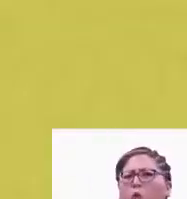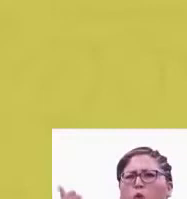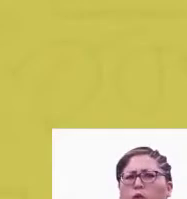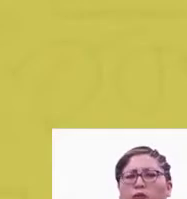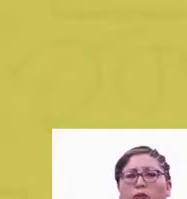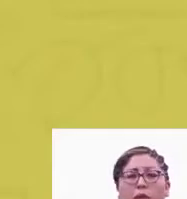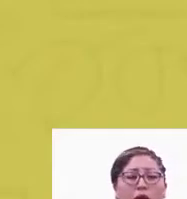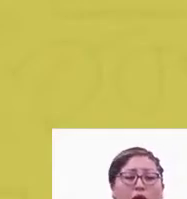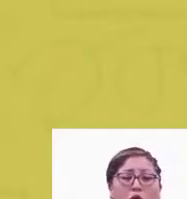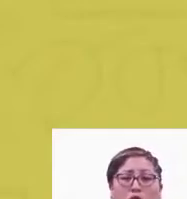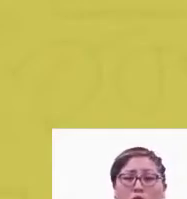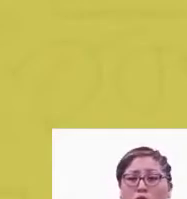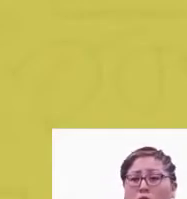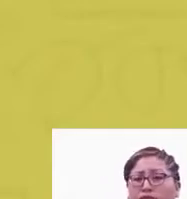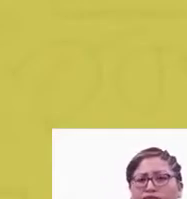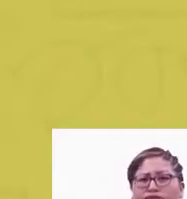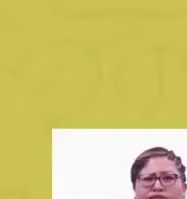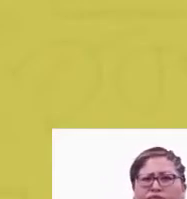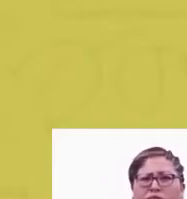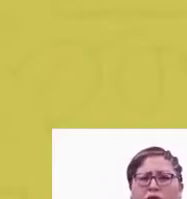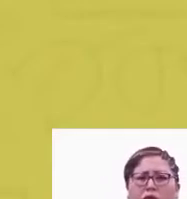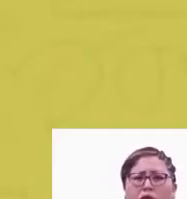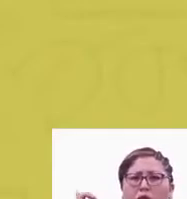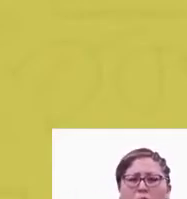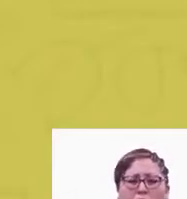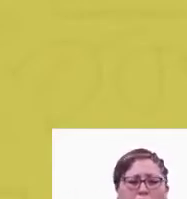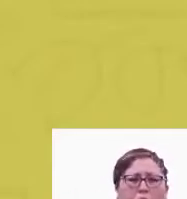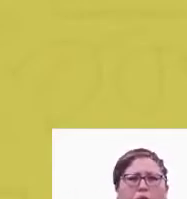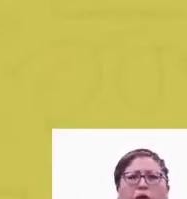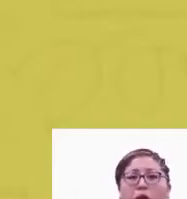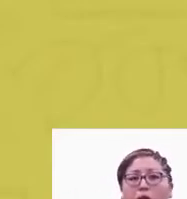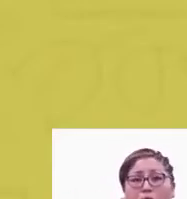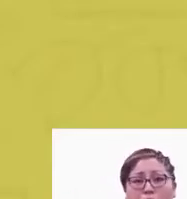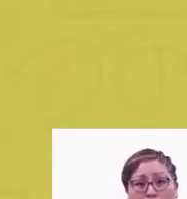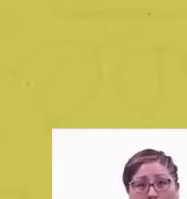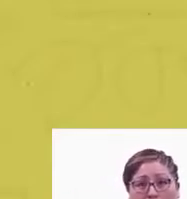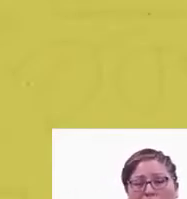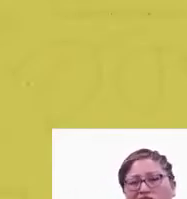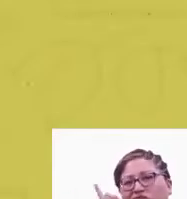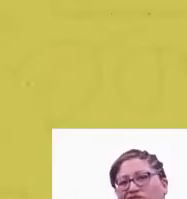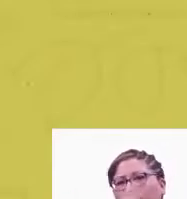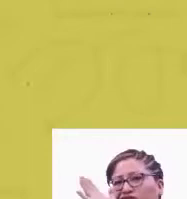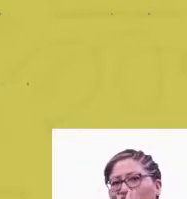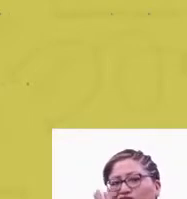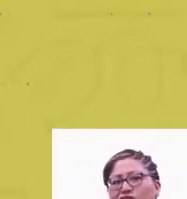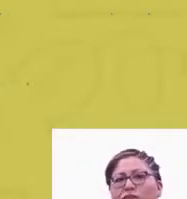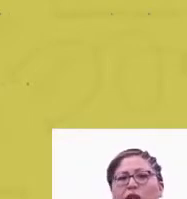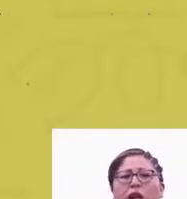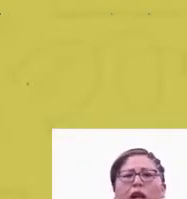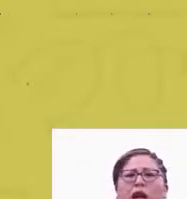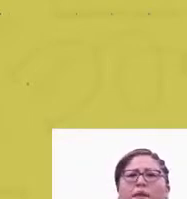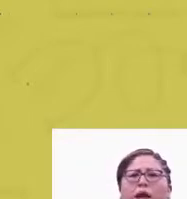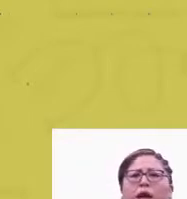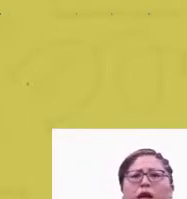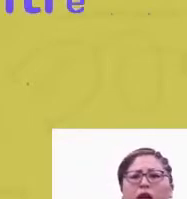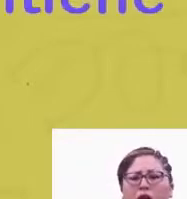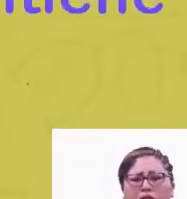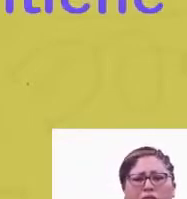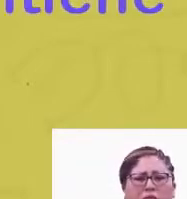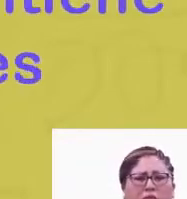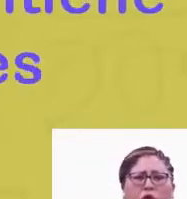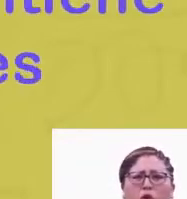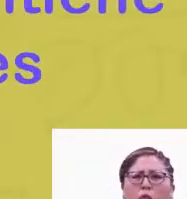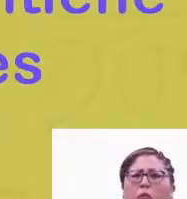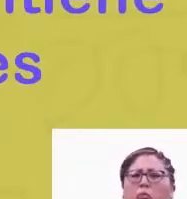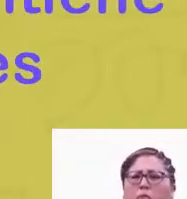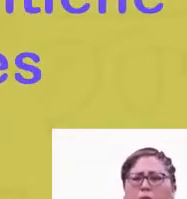Mito: ¿la vacuna puede alterar mi ADN? Falso: las vacunas no cambian ni modifican tu ADN. La